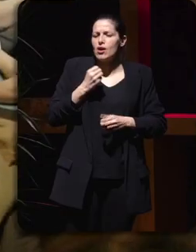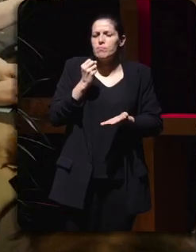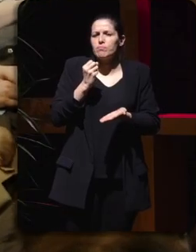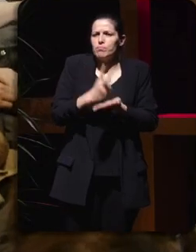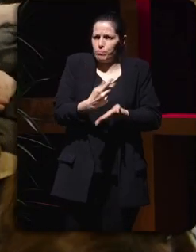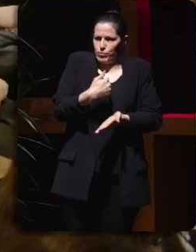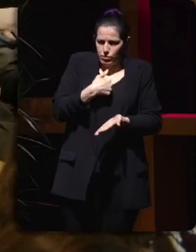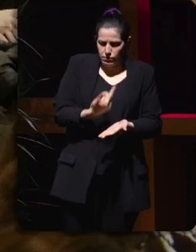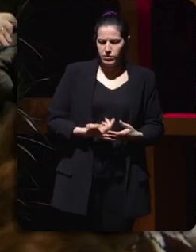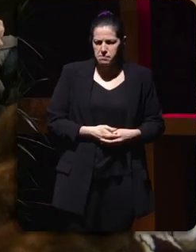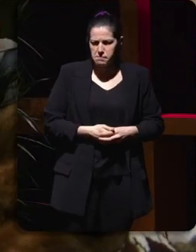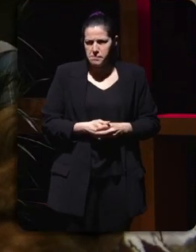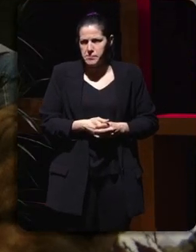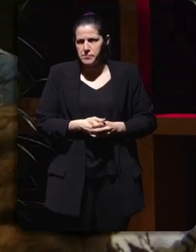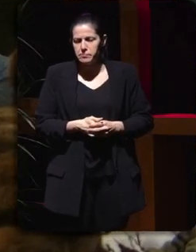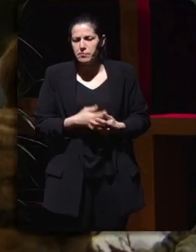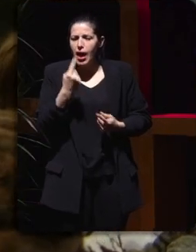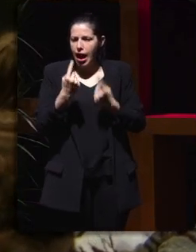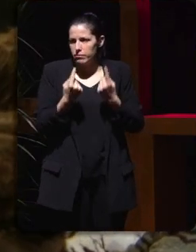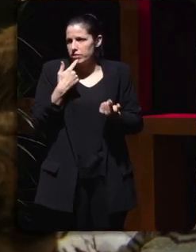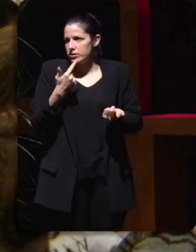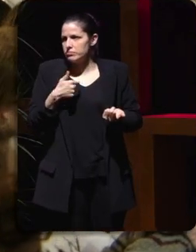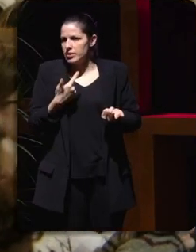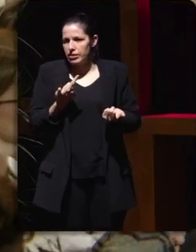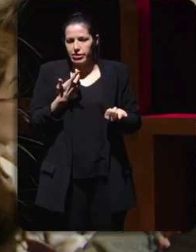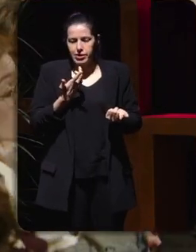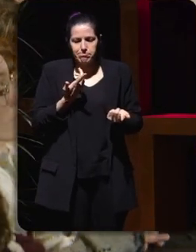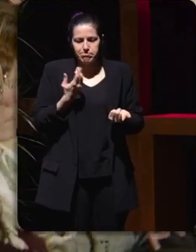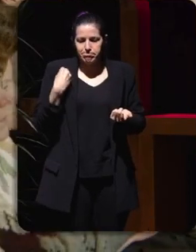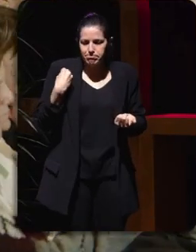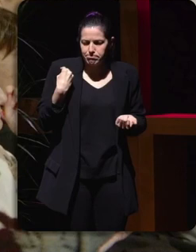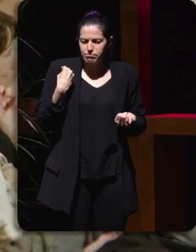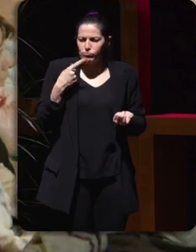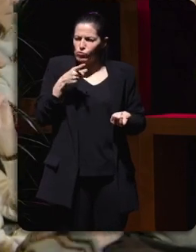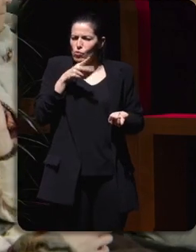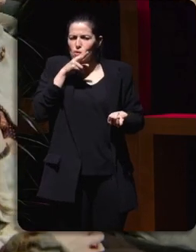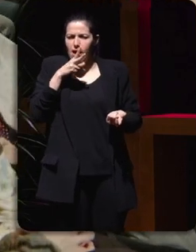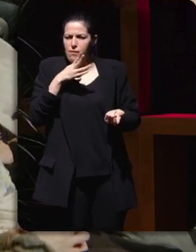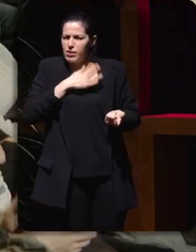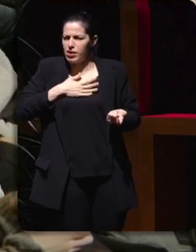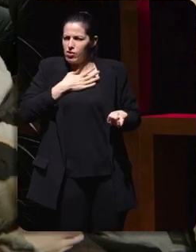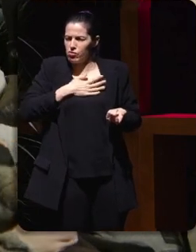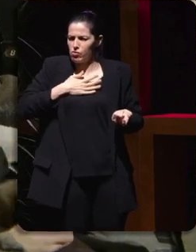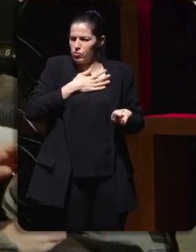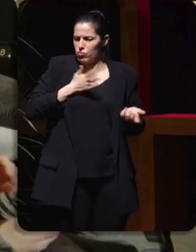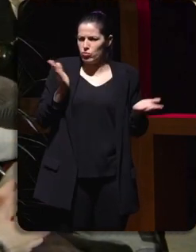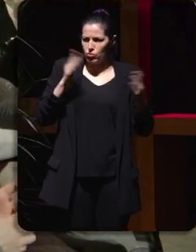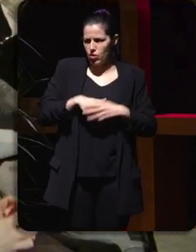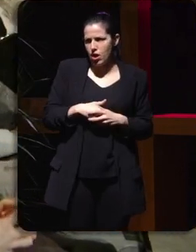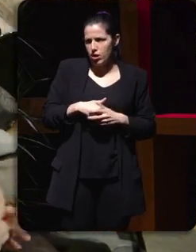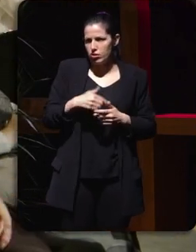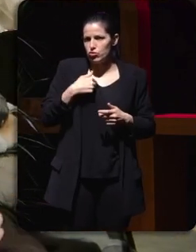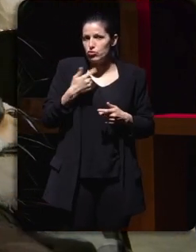otras ocasiones me dicen que si no es muy incómodo hablar así para mí lo incómodo es hablar como si fuese de Valladolid